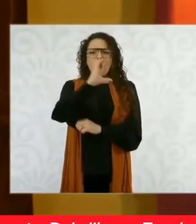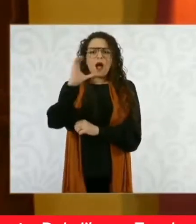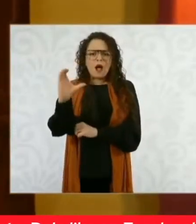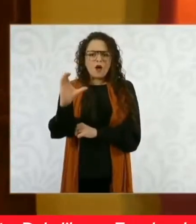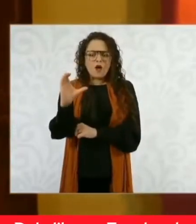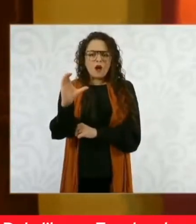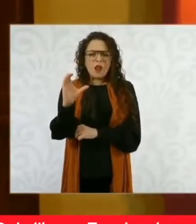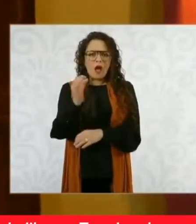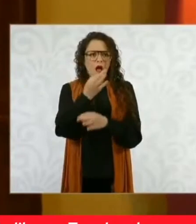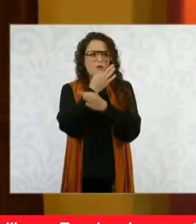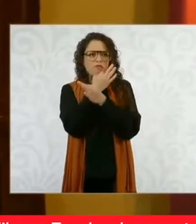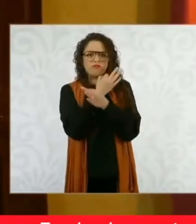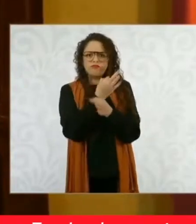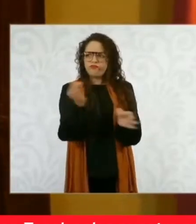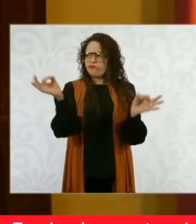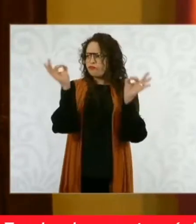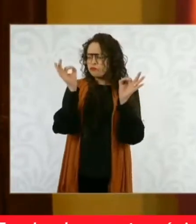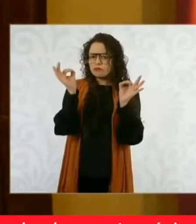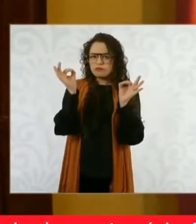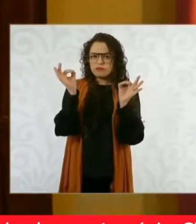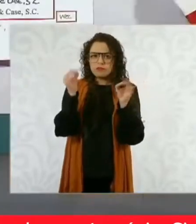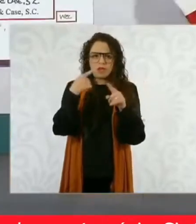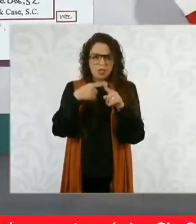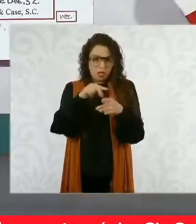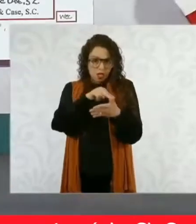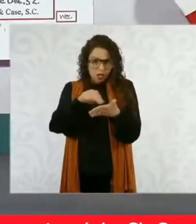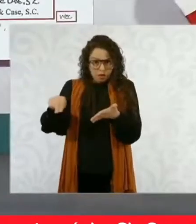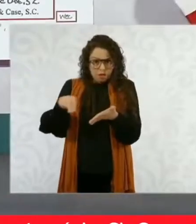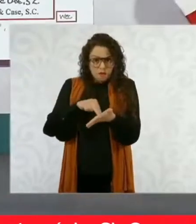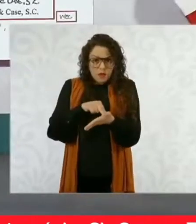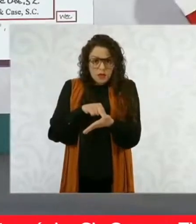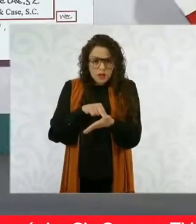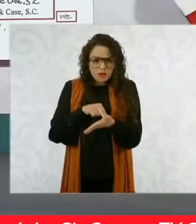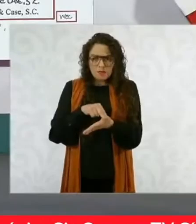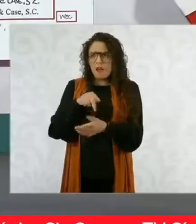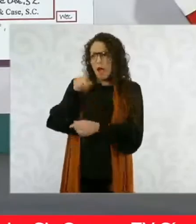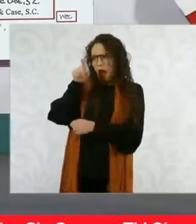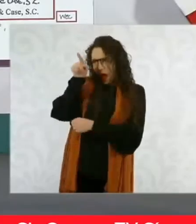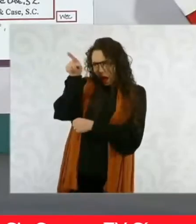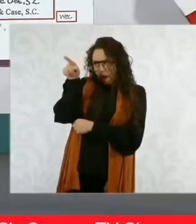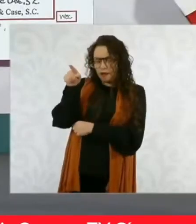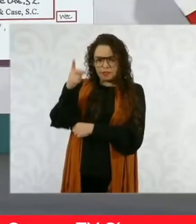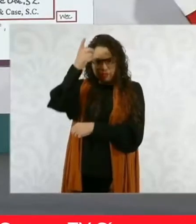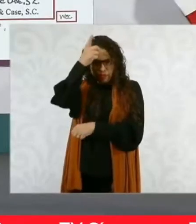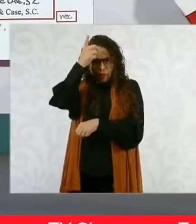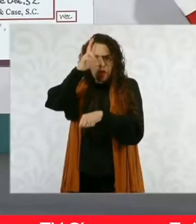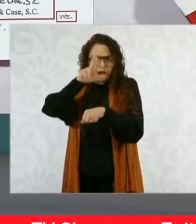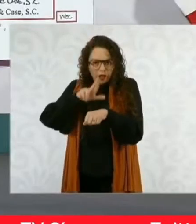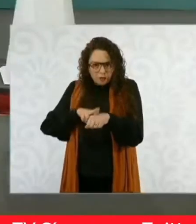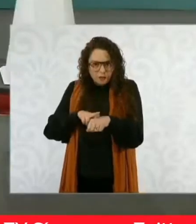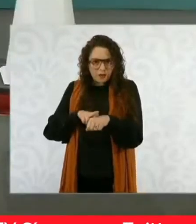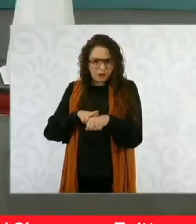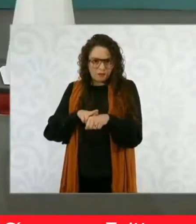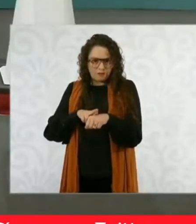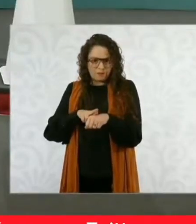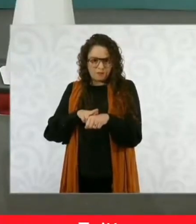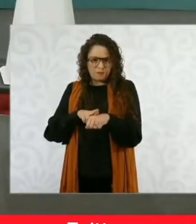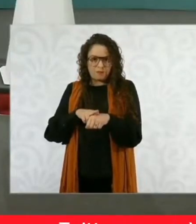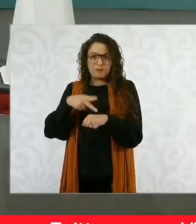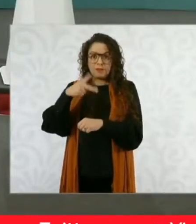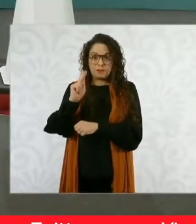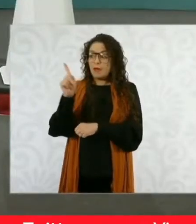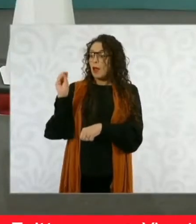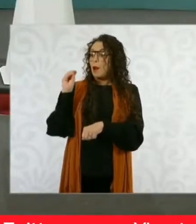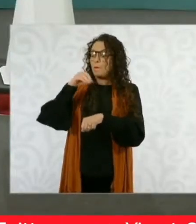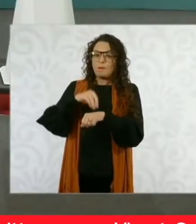un comunicado público, pues tendría que firmar el distribuidor, el director, pero no va a poner Coca-Cola